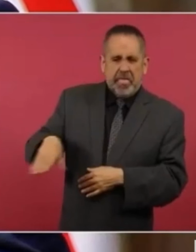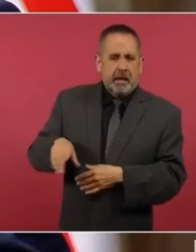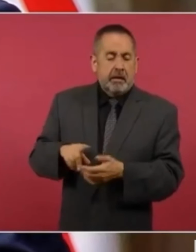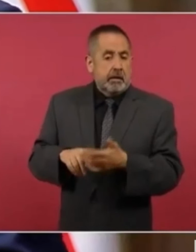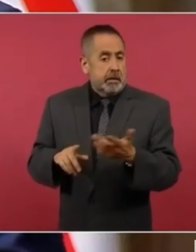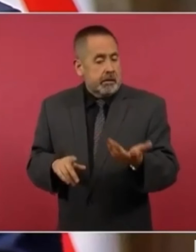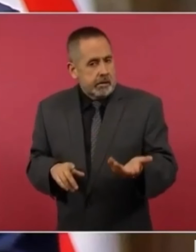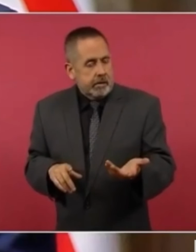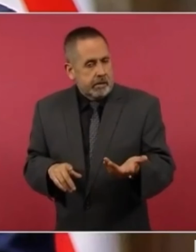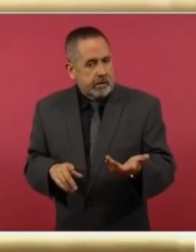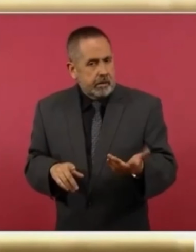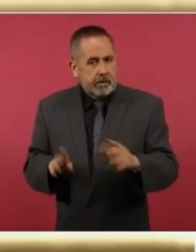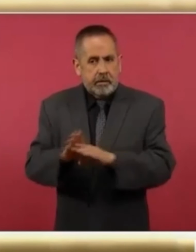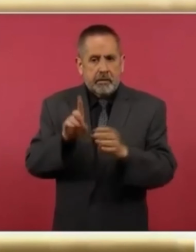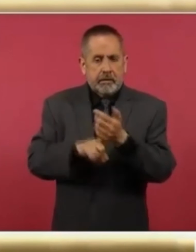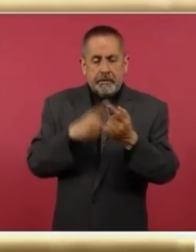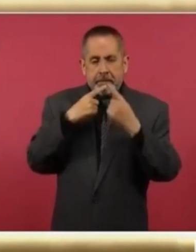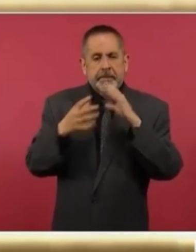y